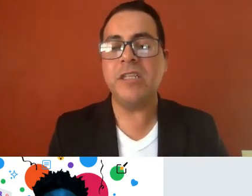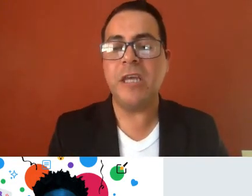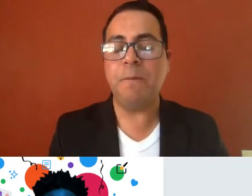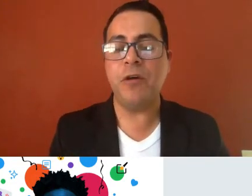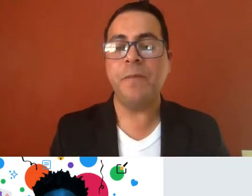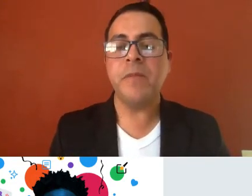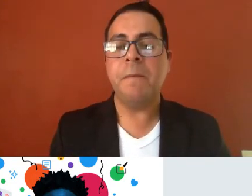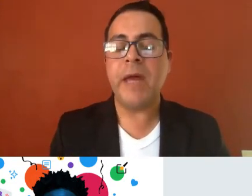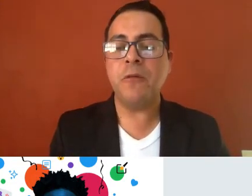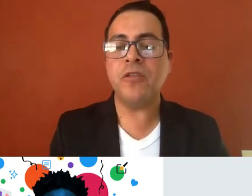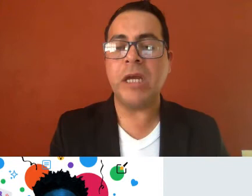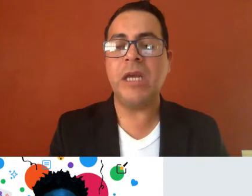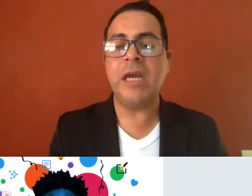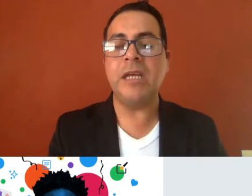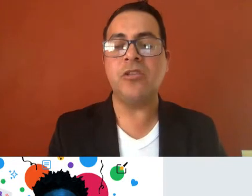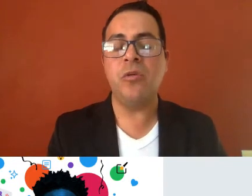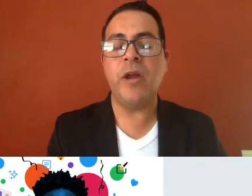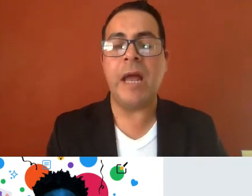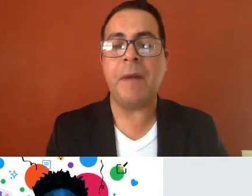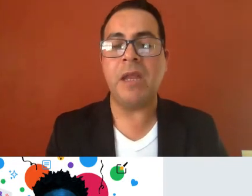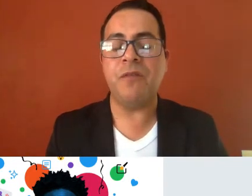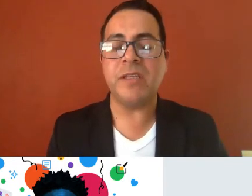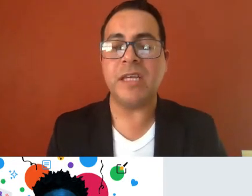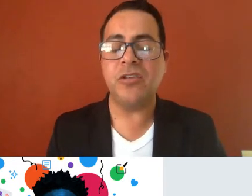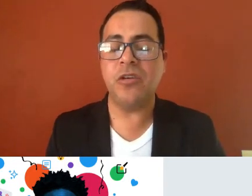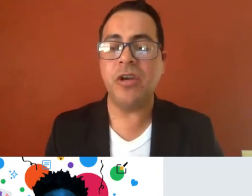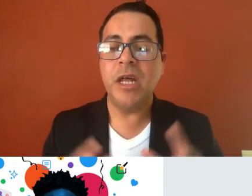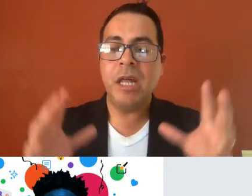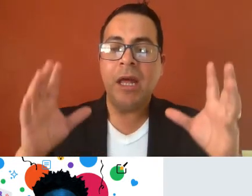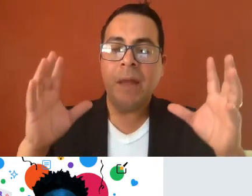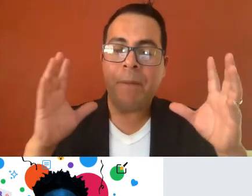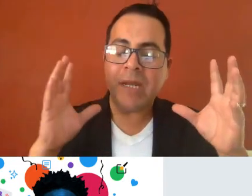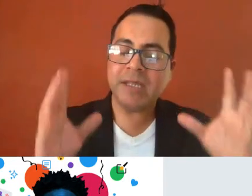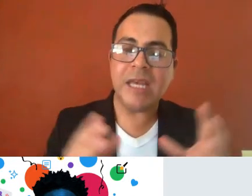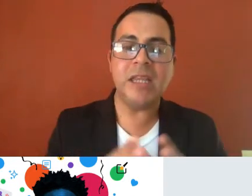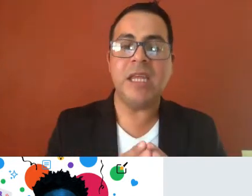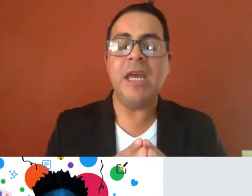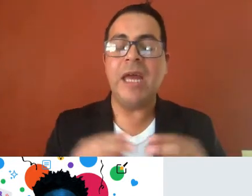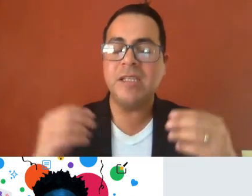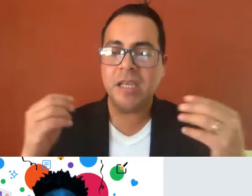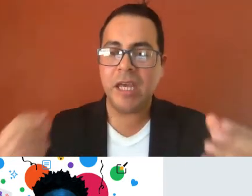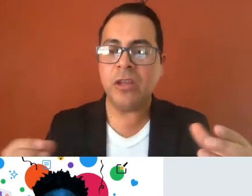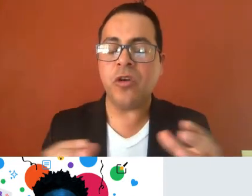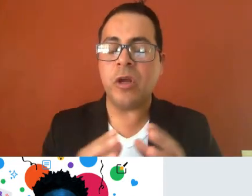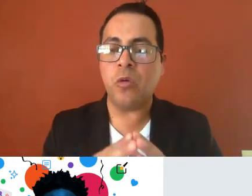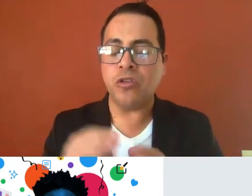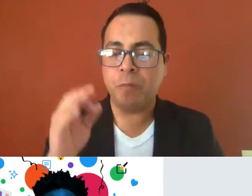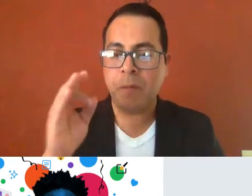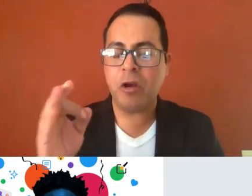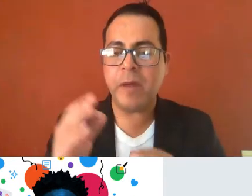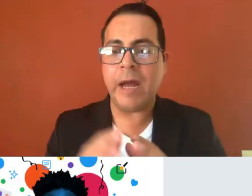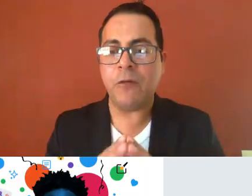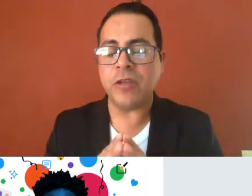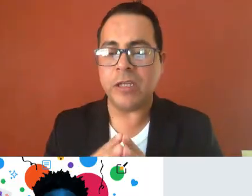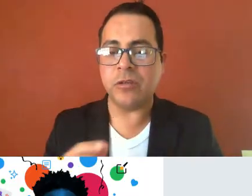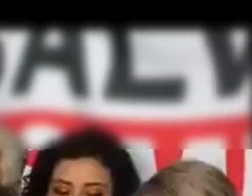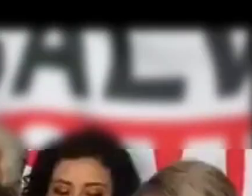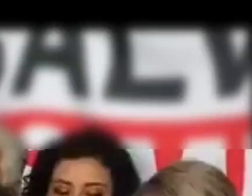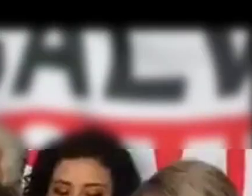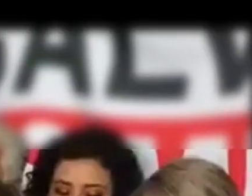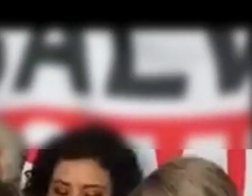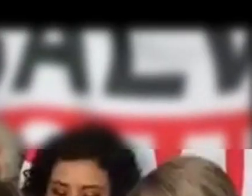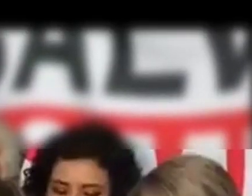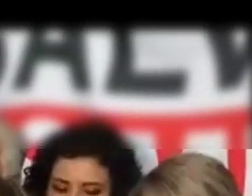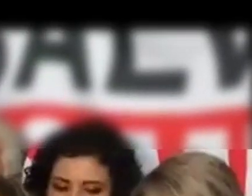el municipio. Veamos aquí, estuvo en la manifestación presente exigiendo recursos. Primero veamos esto.